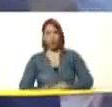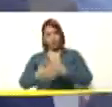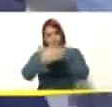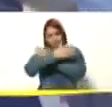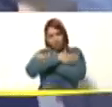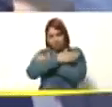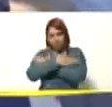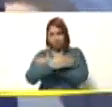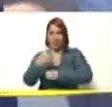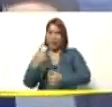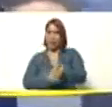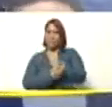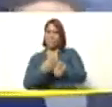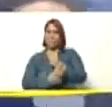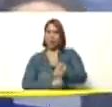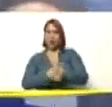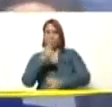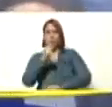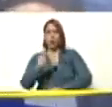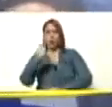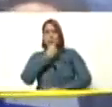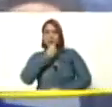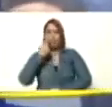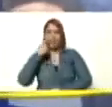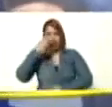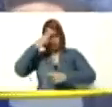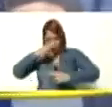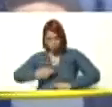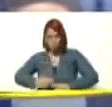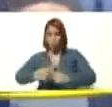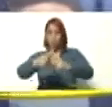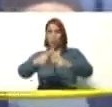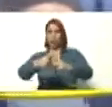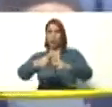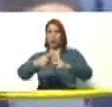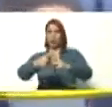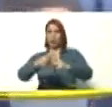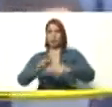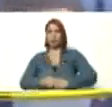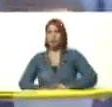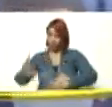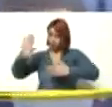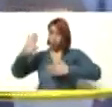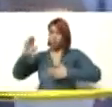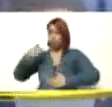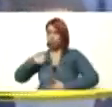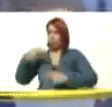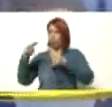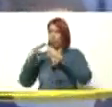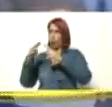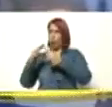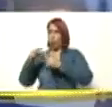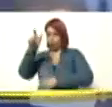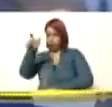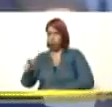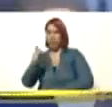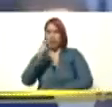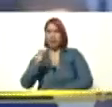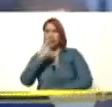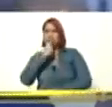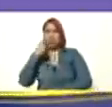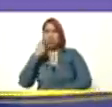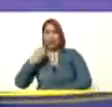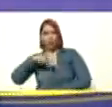Felicitaciones, querido hermano José Alejandro Terán. Es un honor estar en tu juramentación. Yo conozco, presidente Terán, desde que estábamos